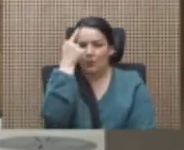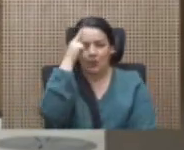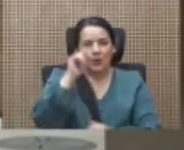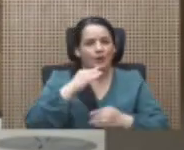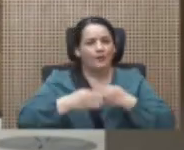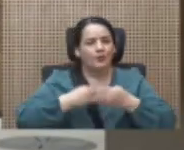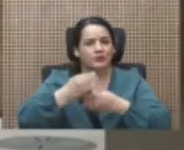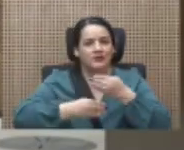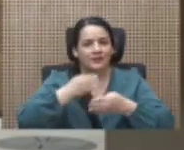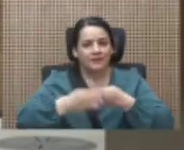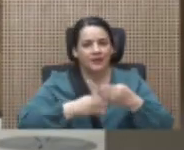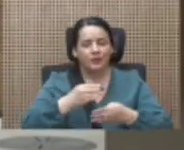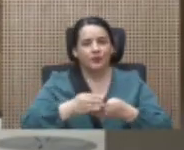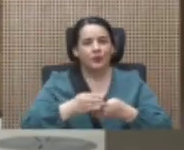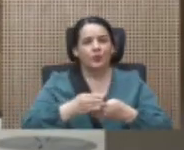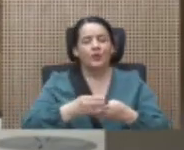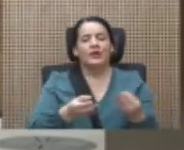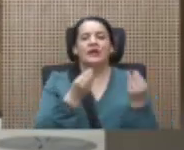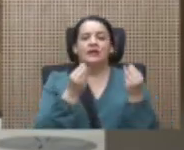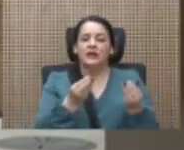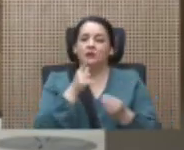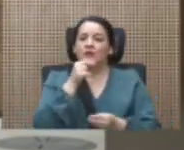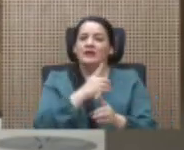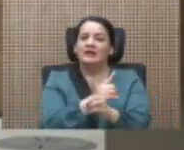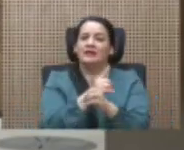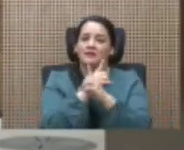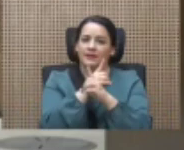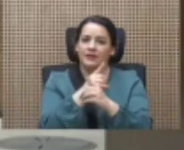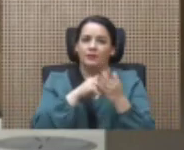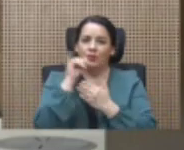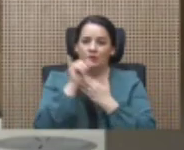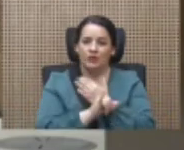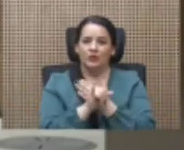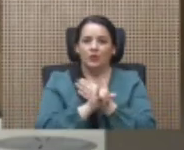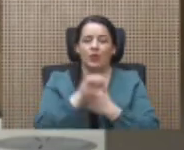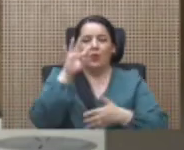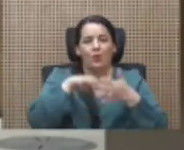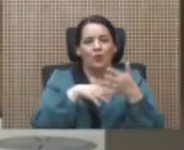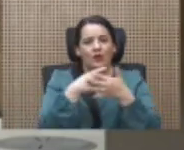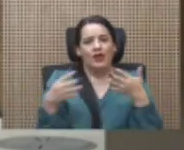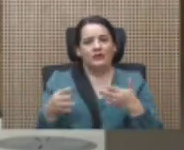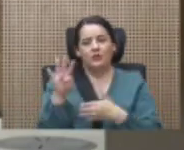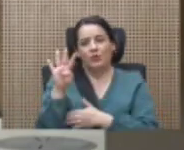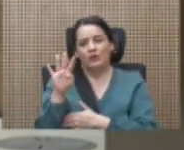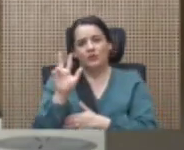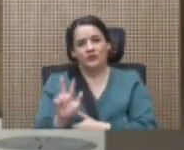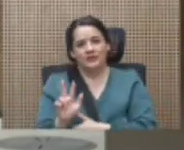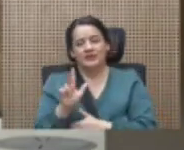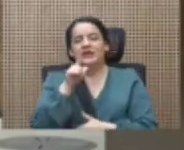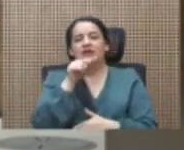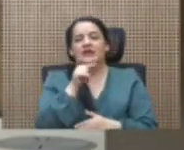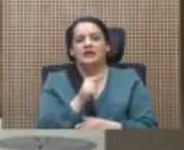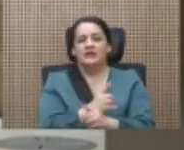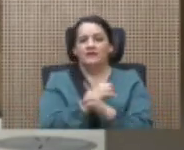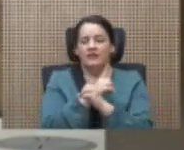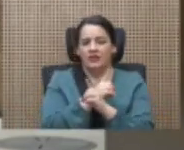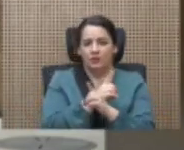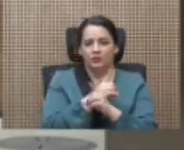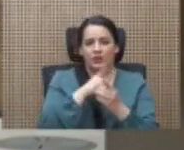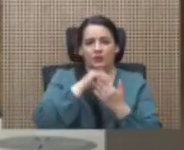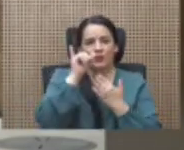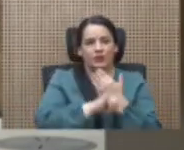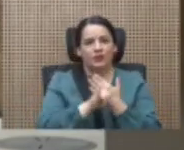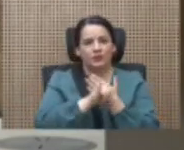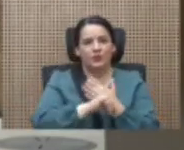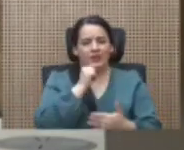procedimiento tanto quienes defienden el proyecto de jornadas cuatro tres como quienes defendemos el proyecto de